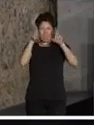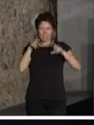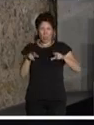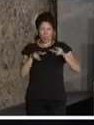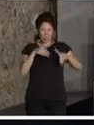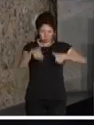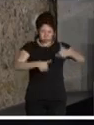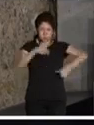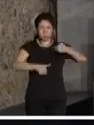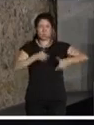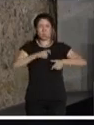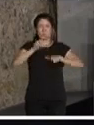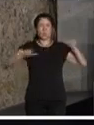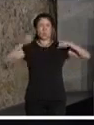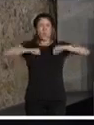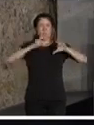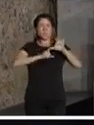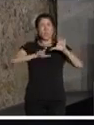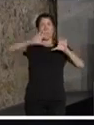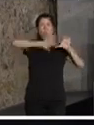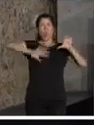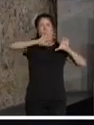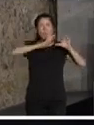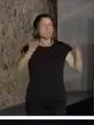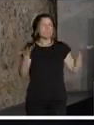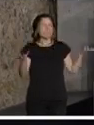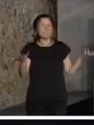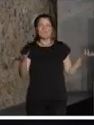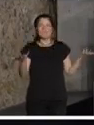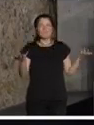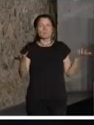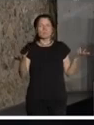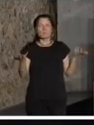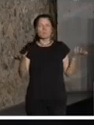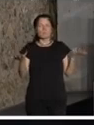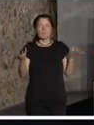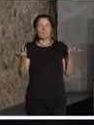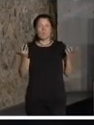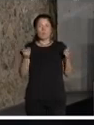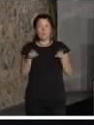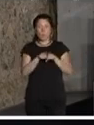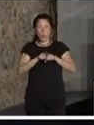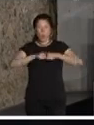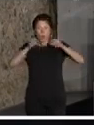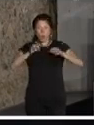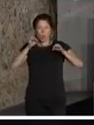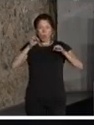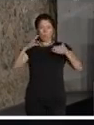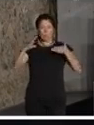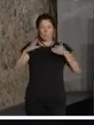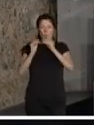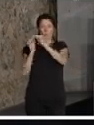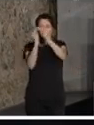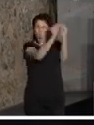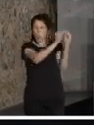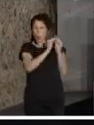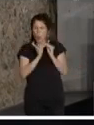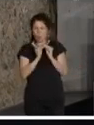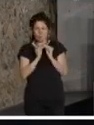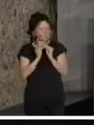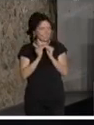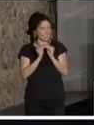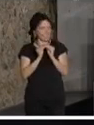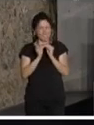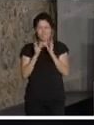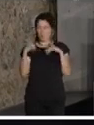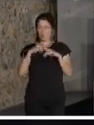de las personas mayores en toda extremadura y no hay un mapa que garantice que se les se les atiende igual en todas partes y solo